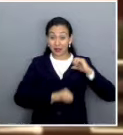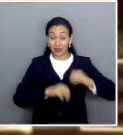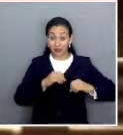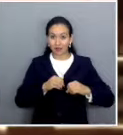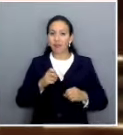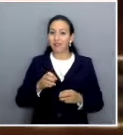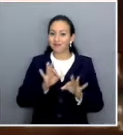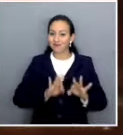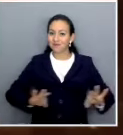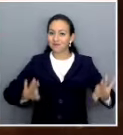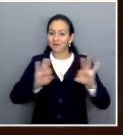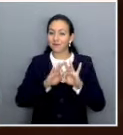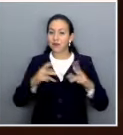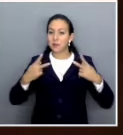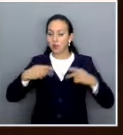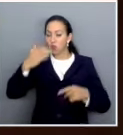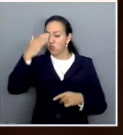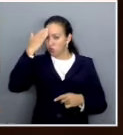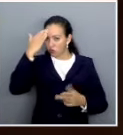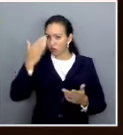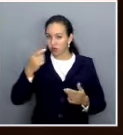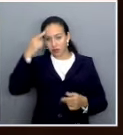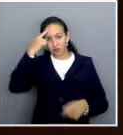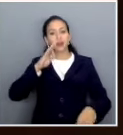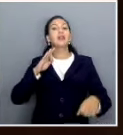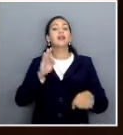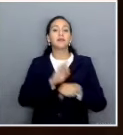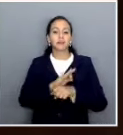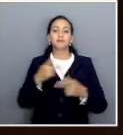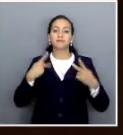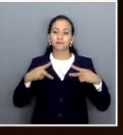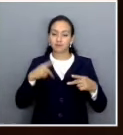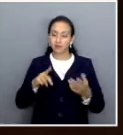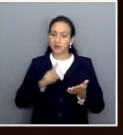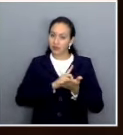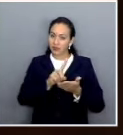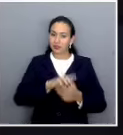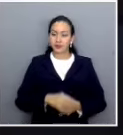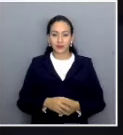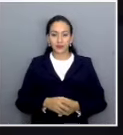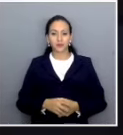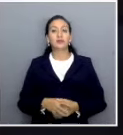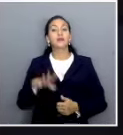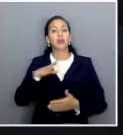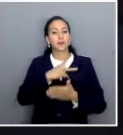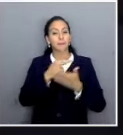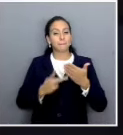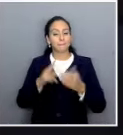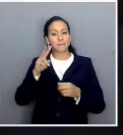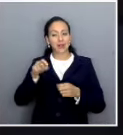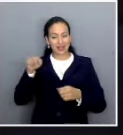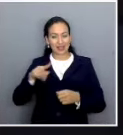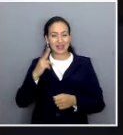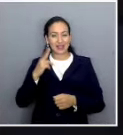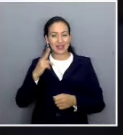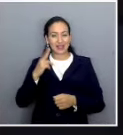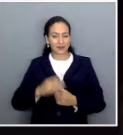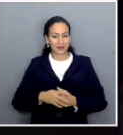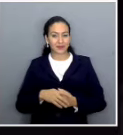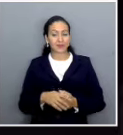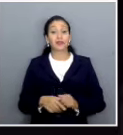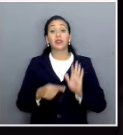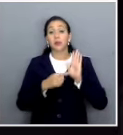justicia y la protección de los derechos de la sociedad. En el programa de Justicia TV, la reforma judicial a debate,